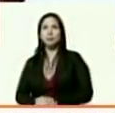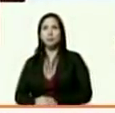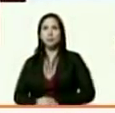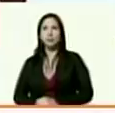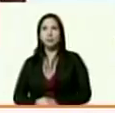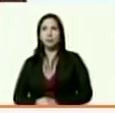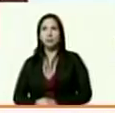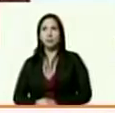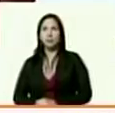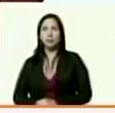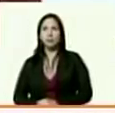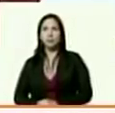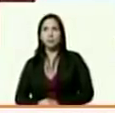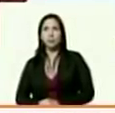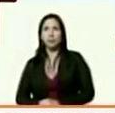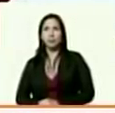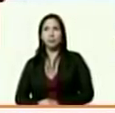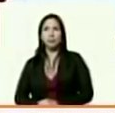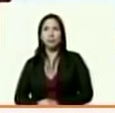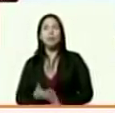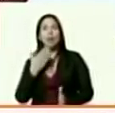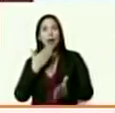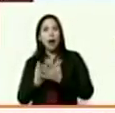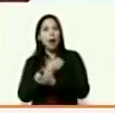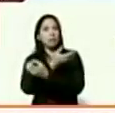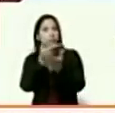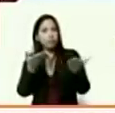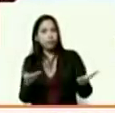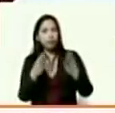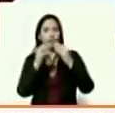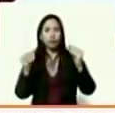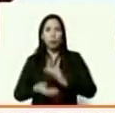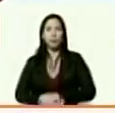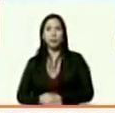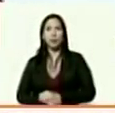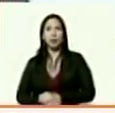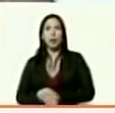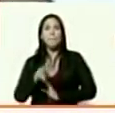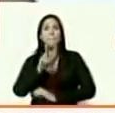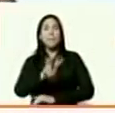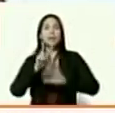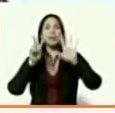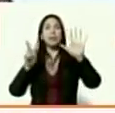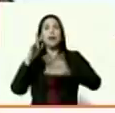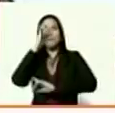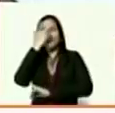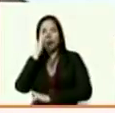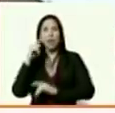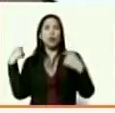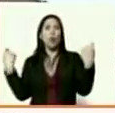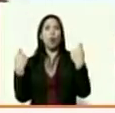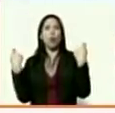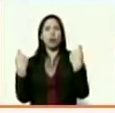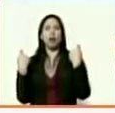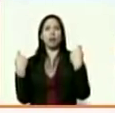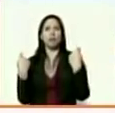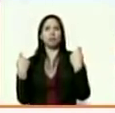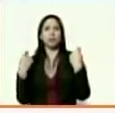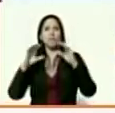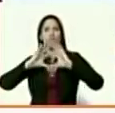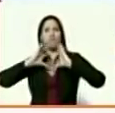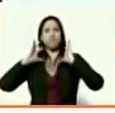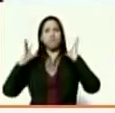compañera Geraldine. Muchas gracias a todos y a todas. Este día, este 27 de febrero, hay una jornada